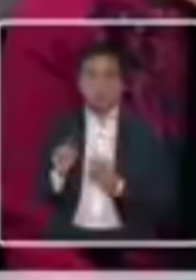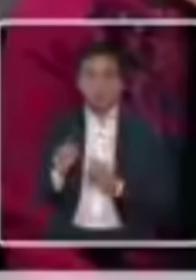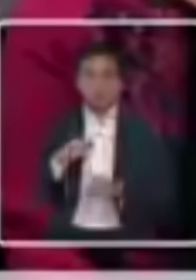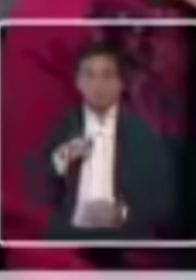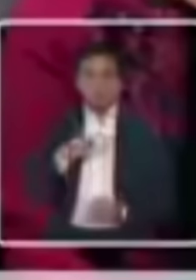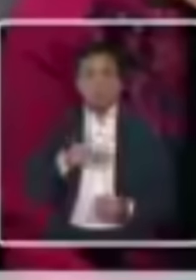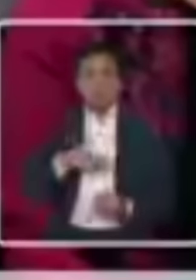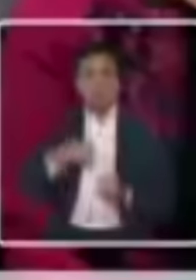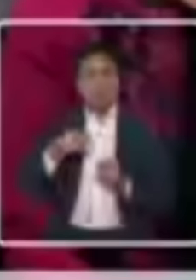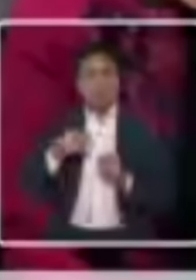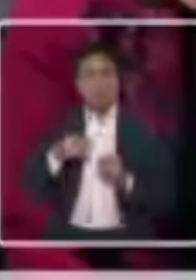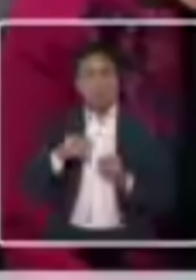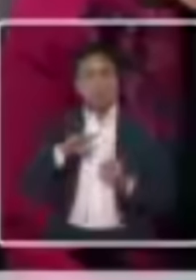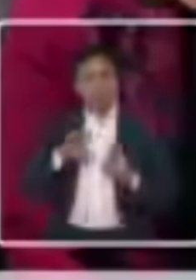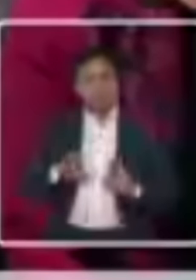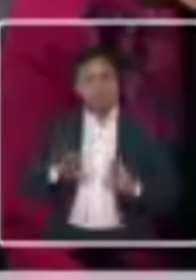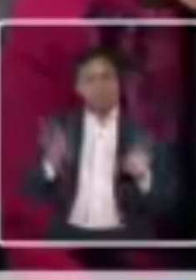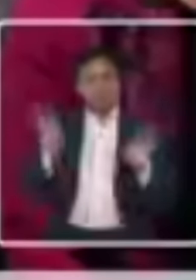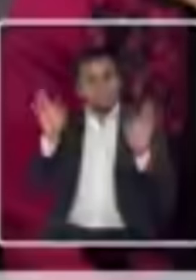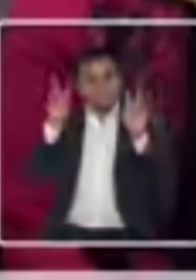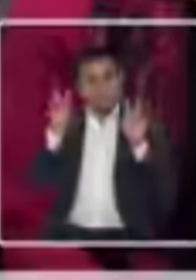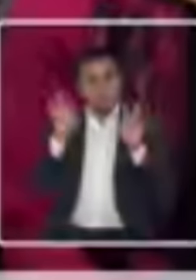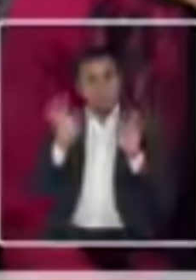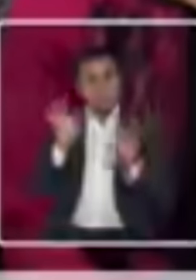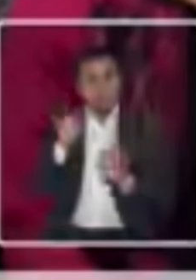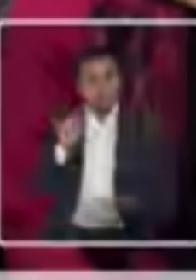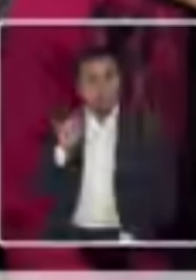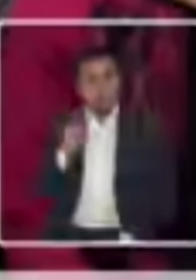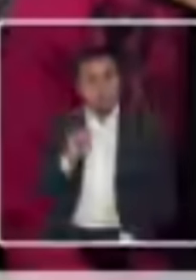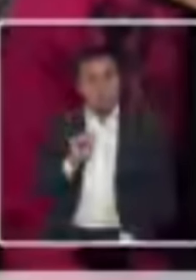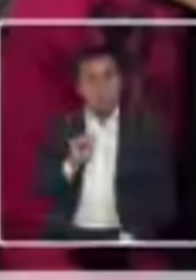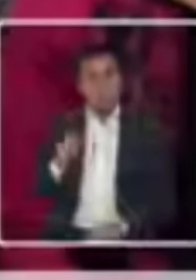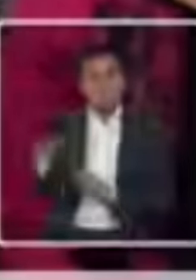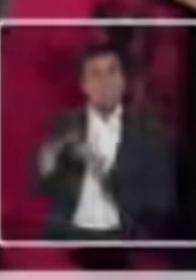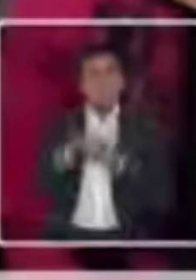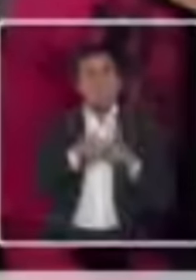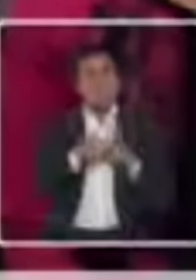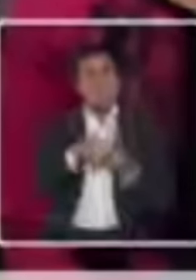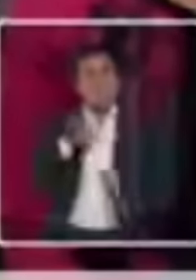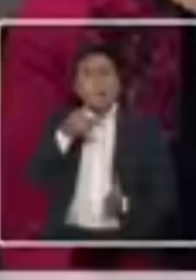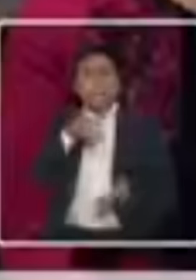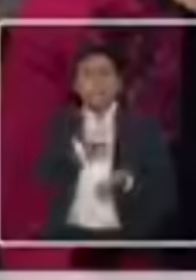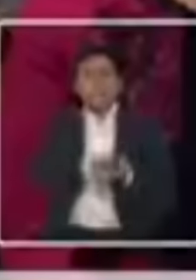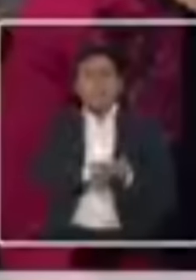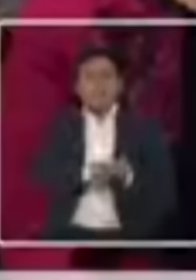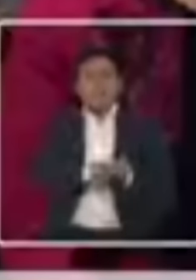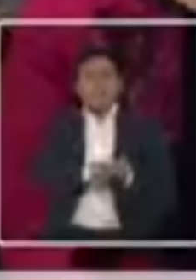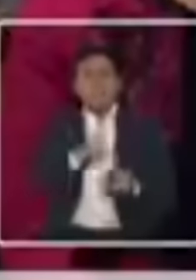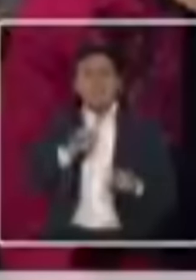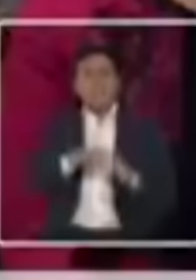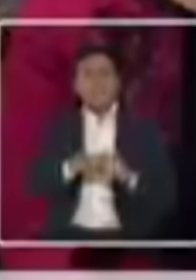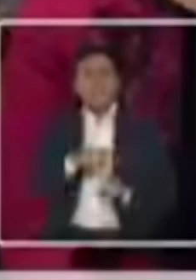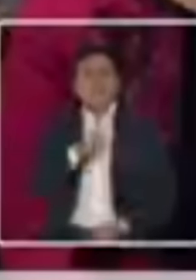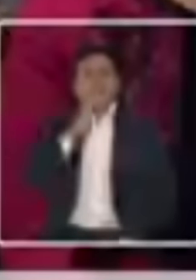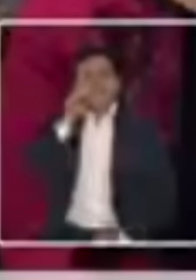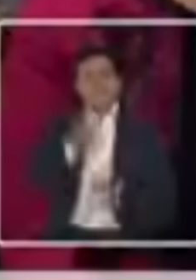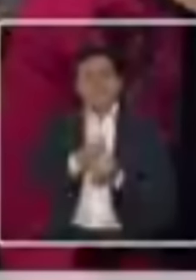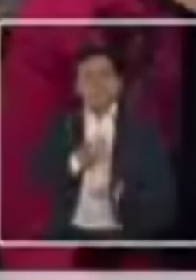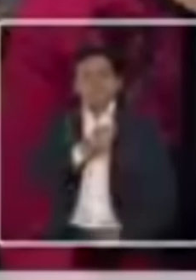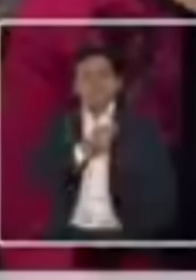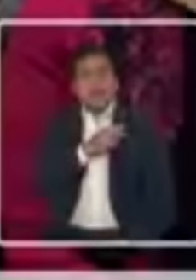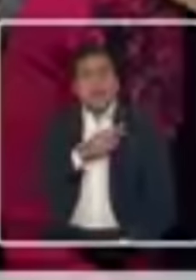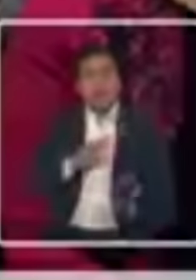Eso me quiero detener en un tema en particular, que tiene que ver con el asesinato del exteniente,